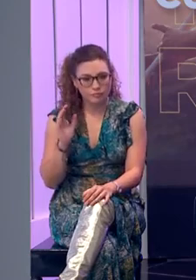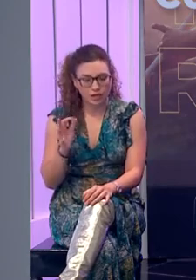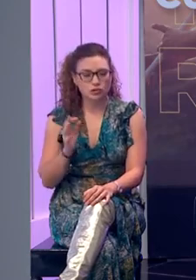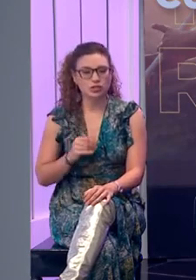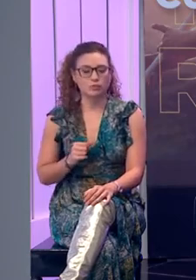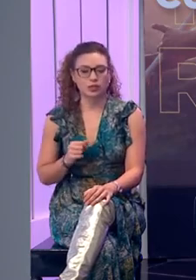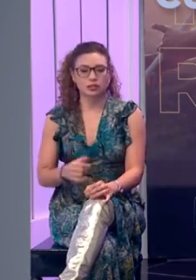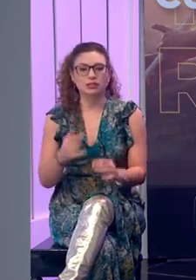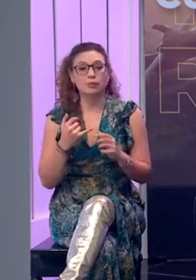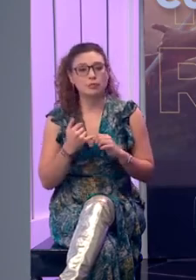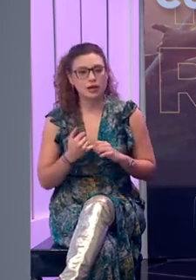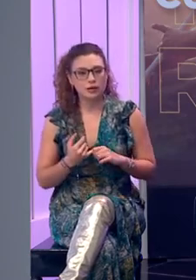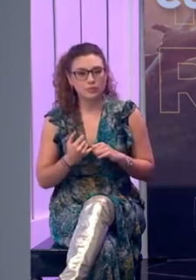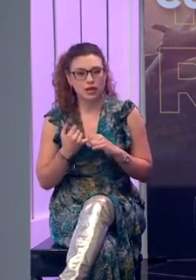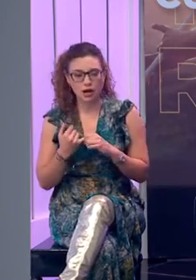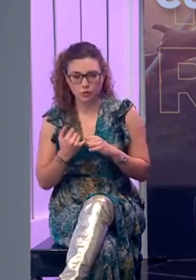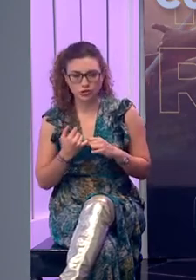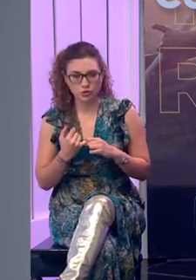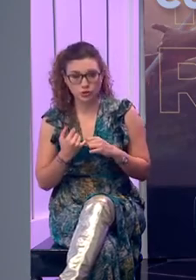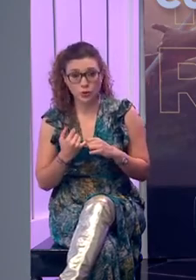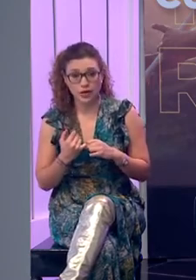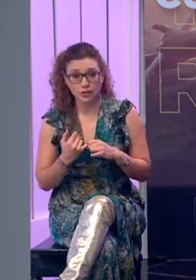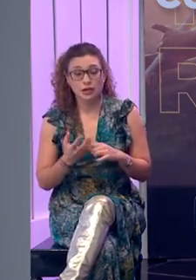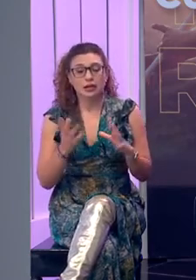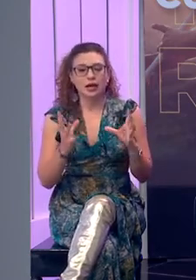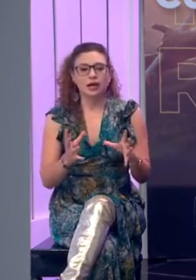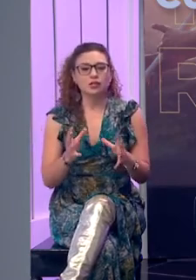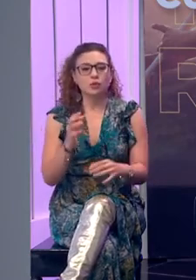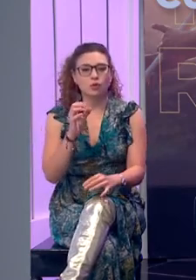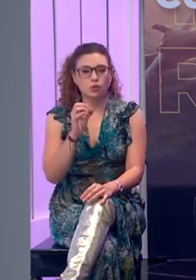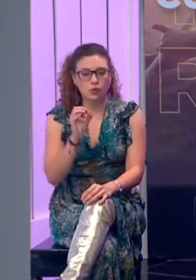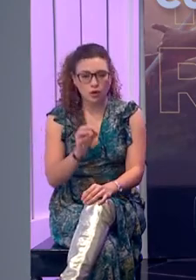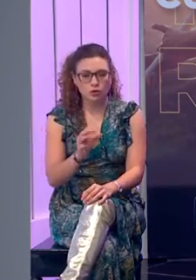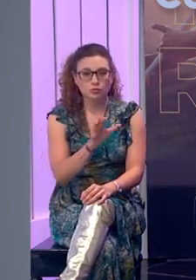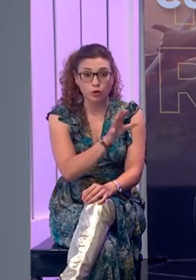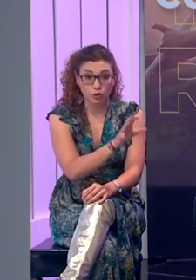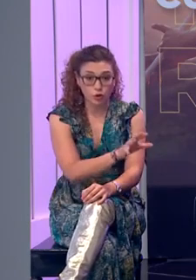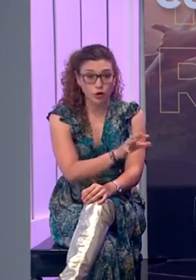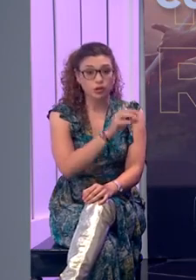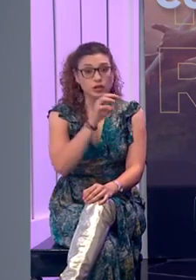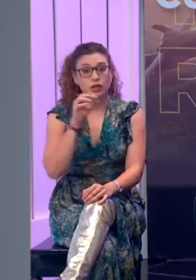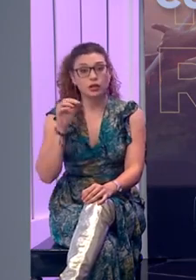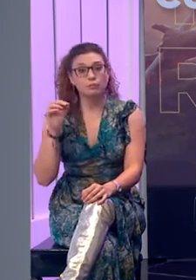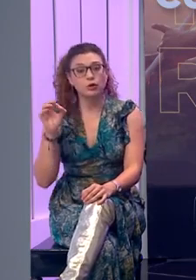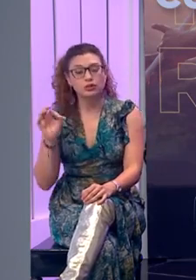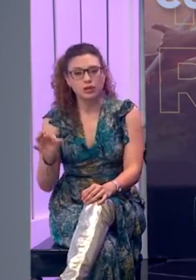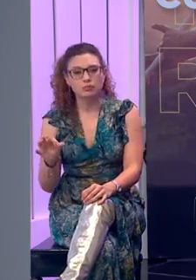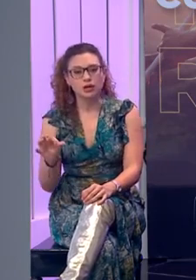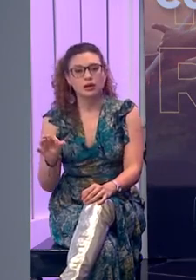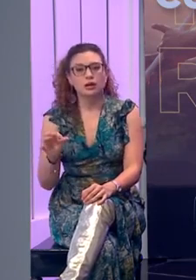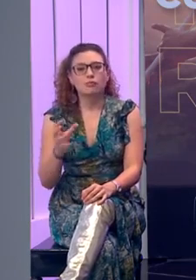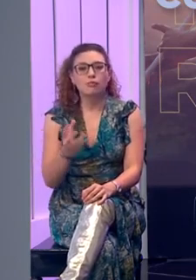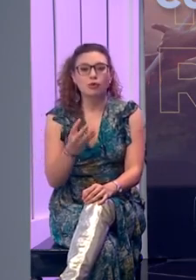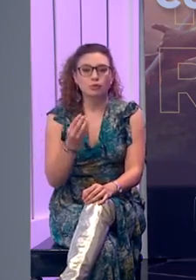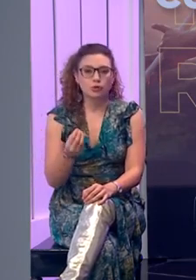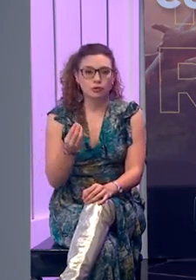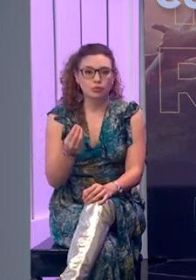tenía tres cosas importantes. La primera era la voz de Kurt Cobain, que es una voz por color y por